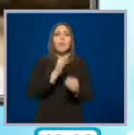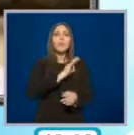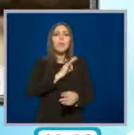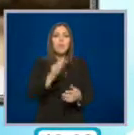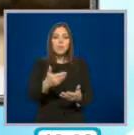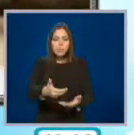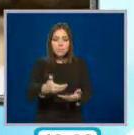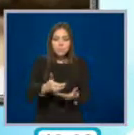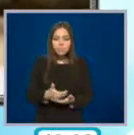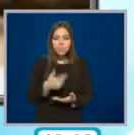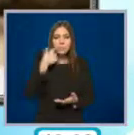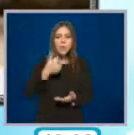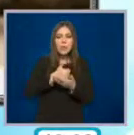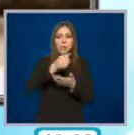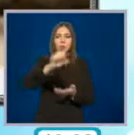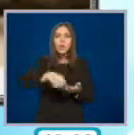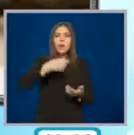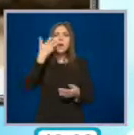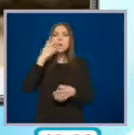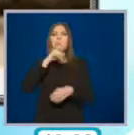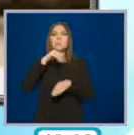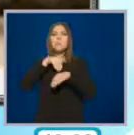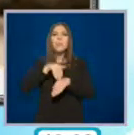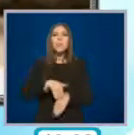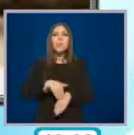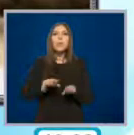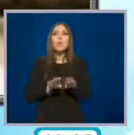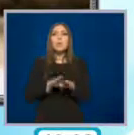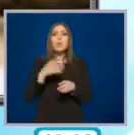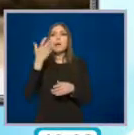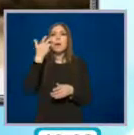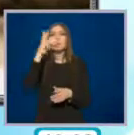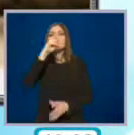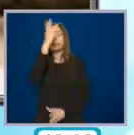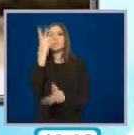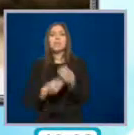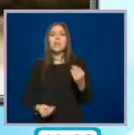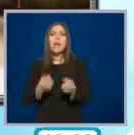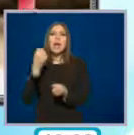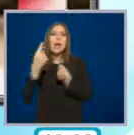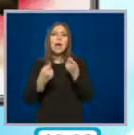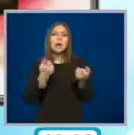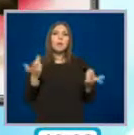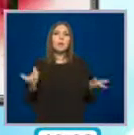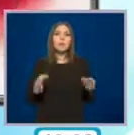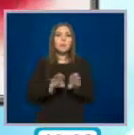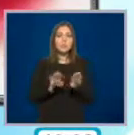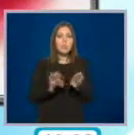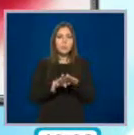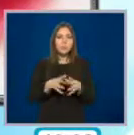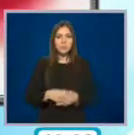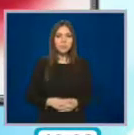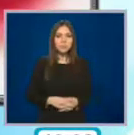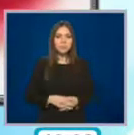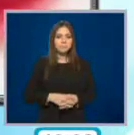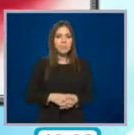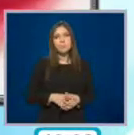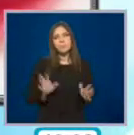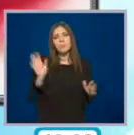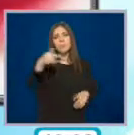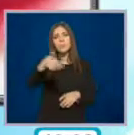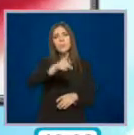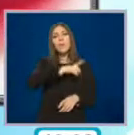acercamiento adecuado para que el gato se deje, al menos un poquitito, un mantenimiento? Mira, generalmente tienes que conocer a tu